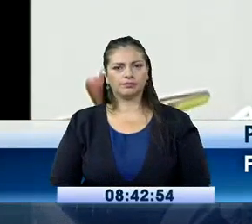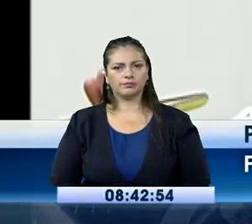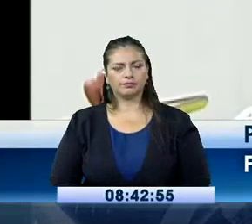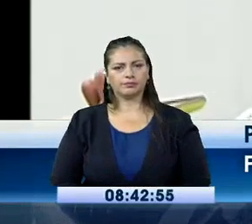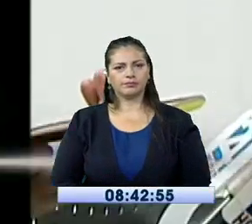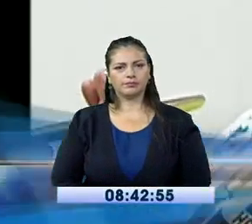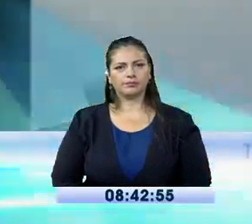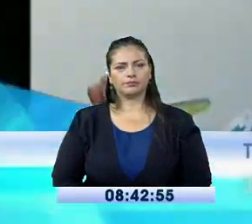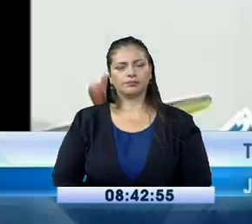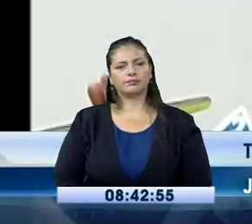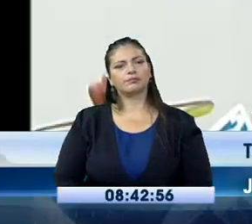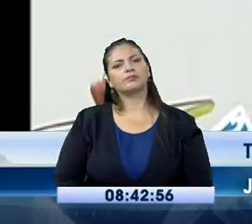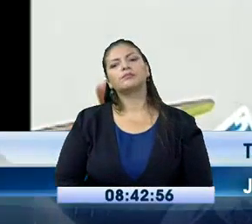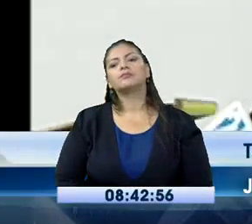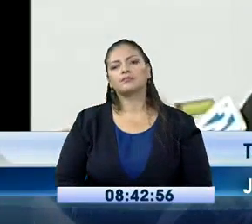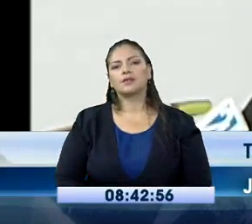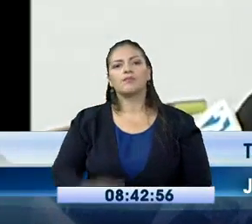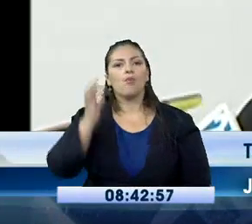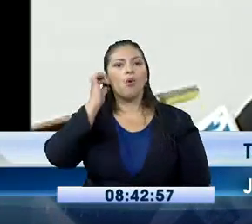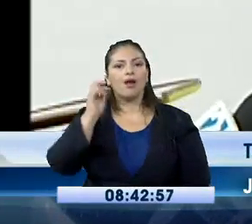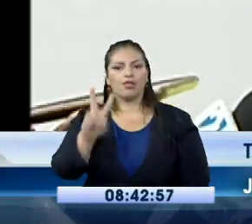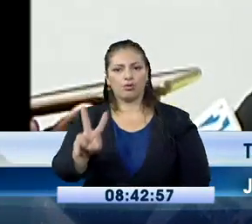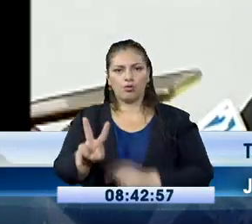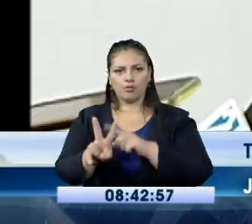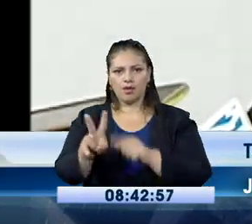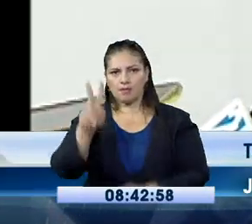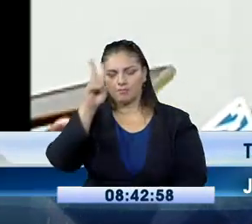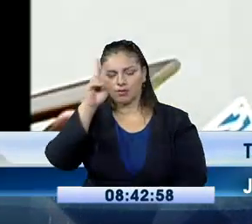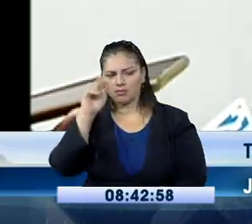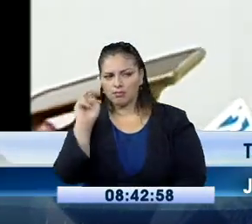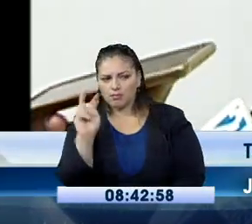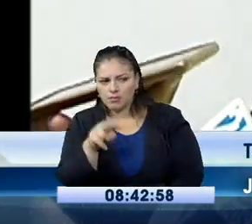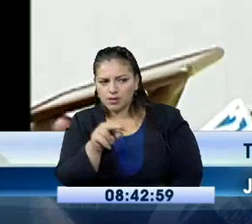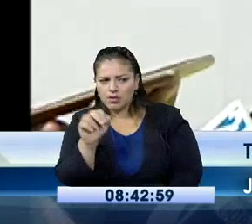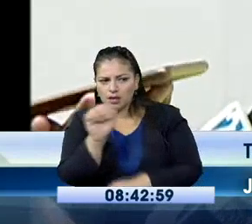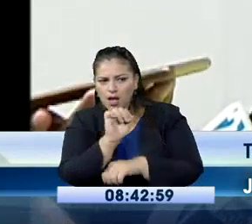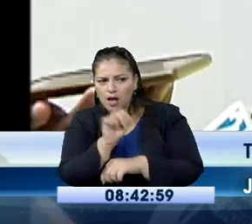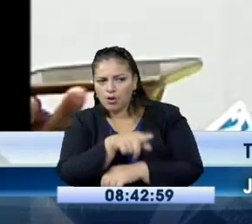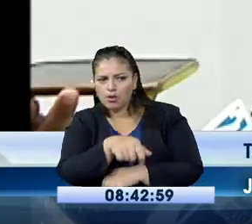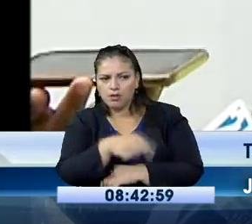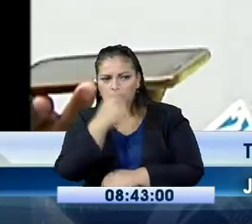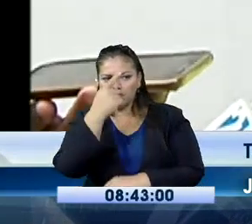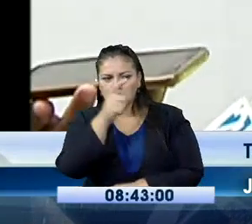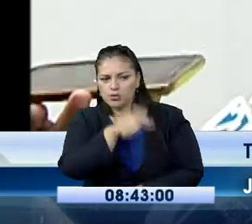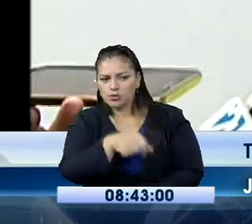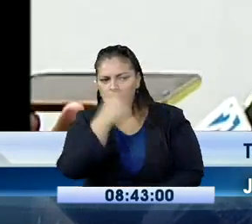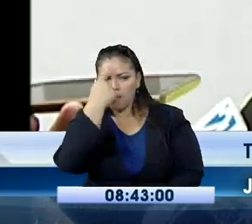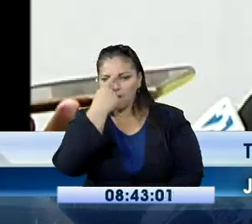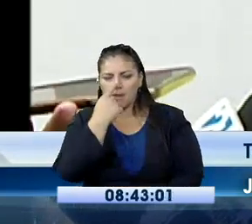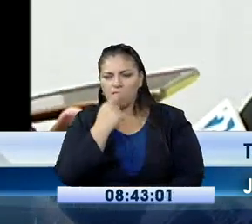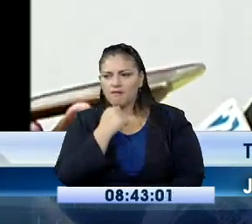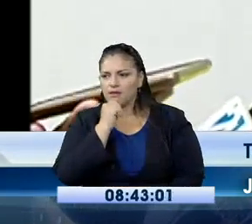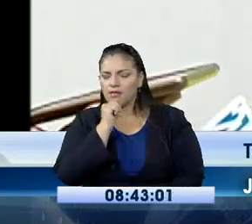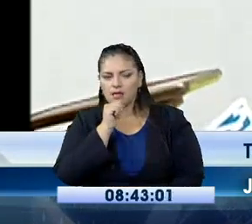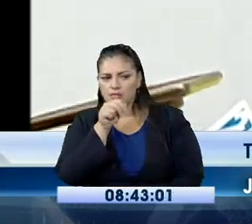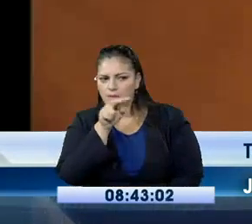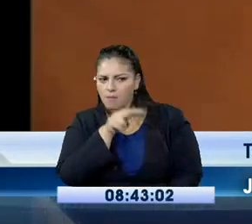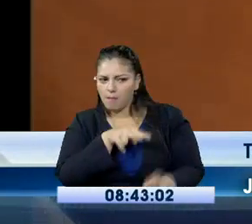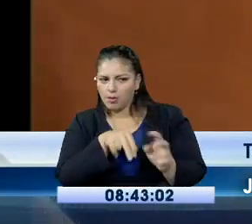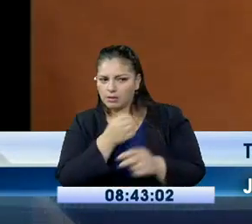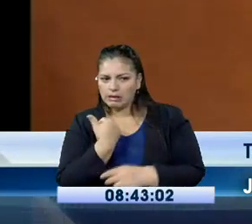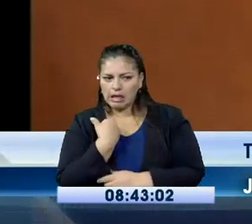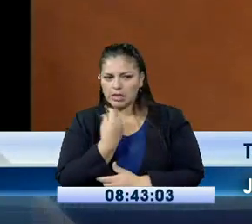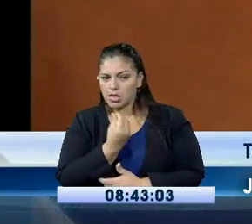se encontraban perfilando a sus víctimas y que también habían ya realizado un evento delictivo.